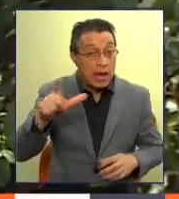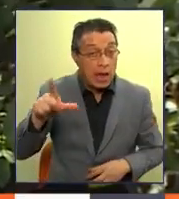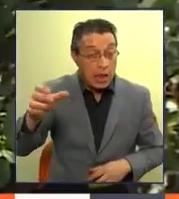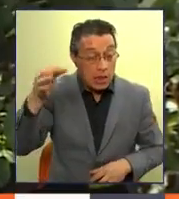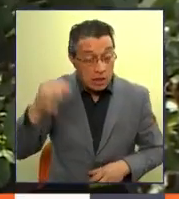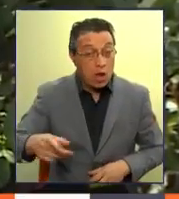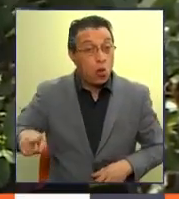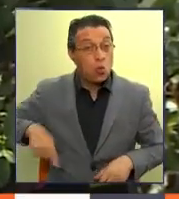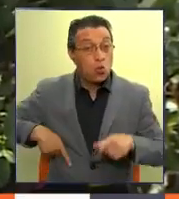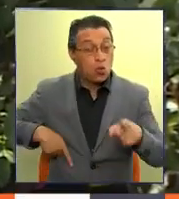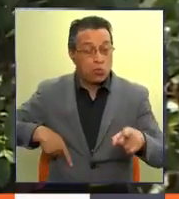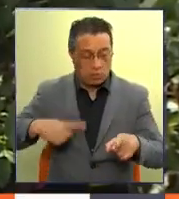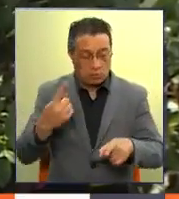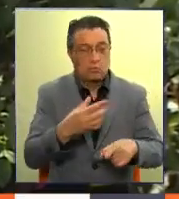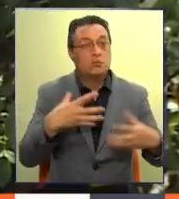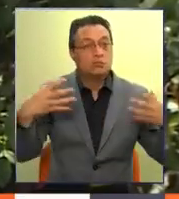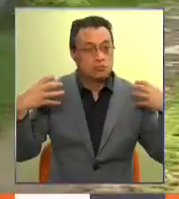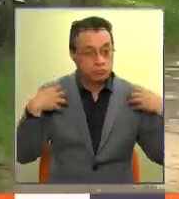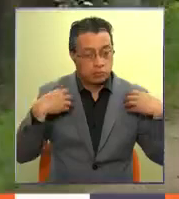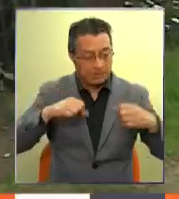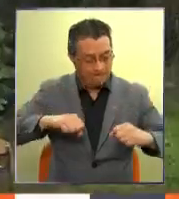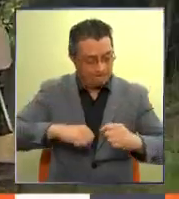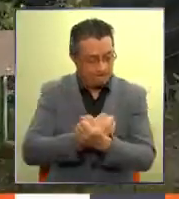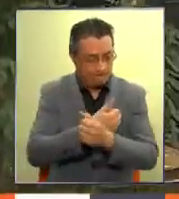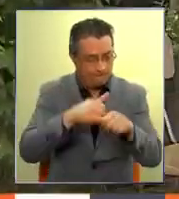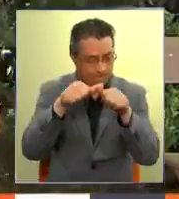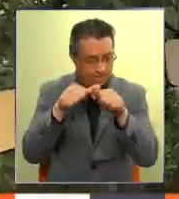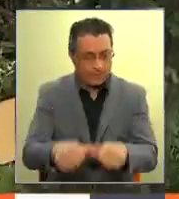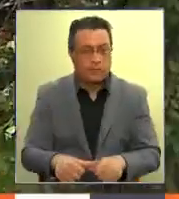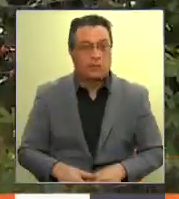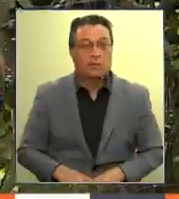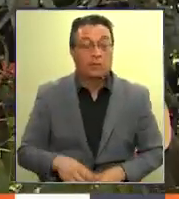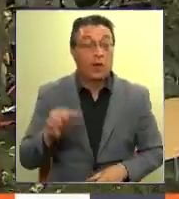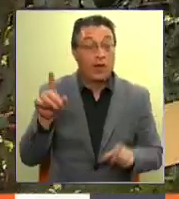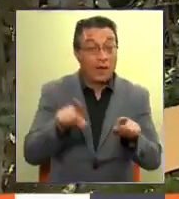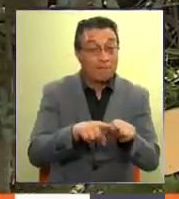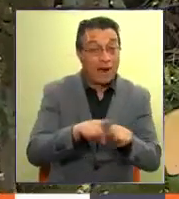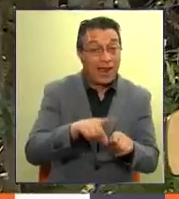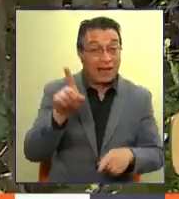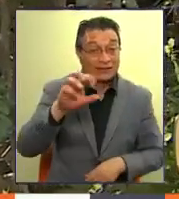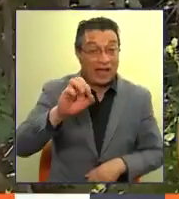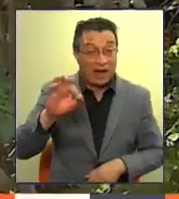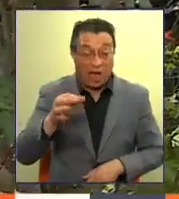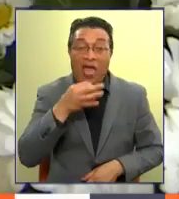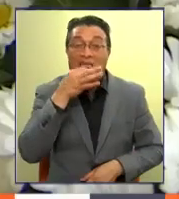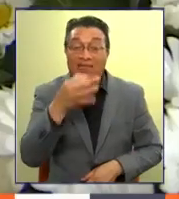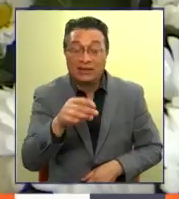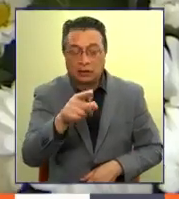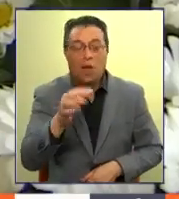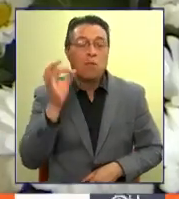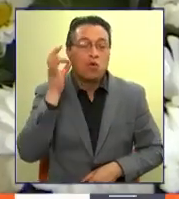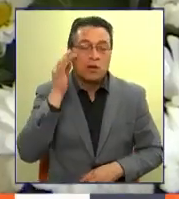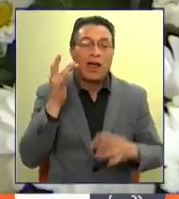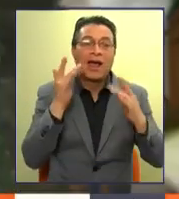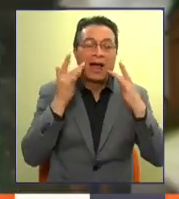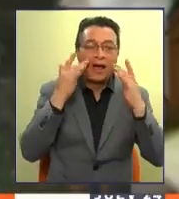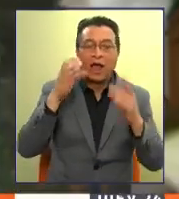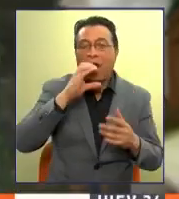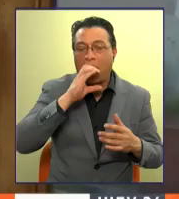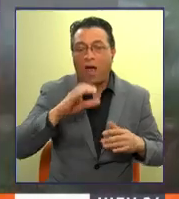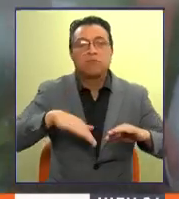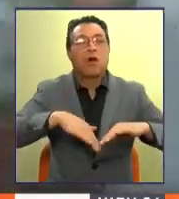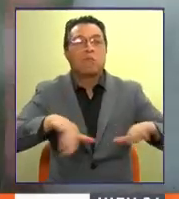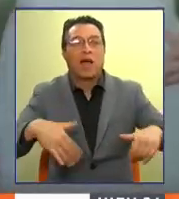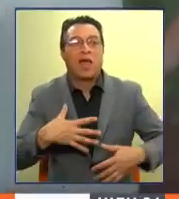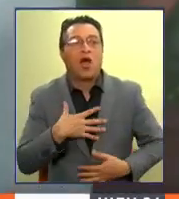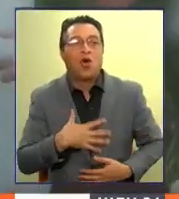culpable, nos vamos a encargar que se funda en la cárcel. La hermana de Sara la recuerda como una joven alegre, que disfrutaba del campo y la playa,